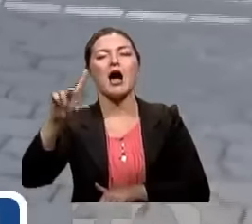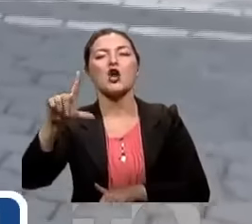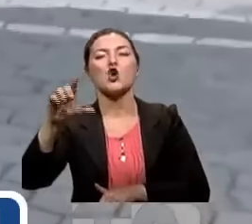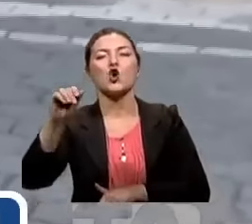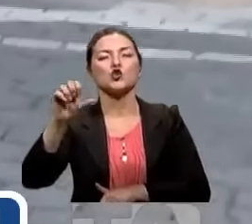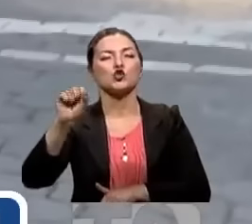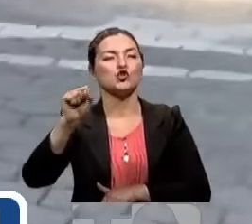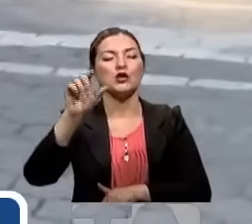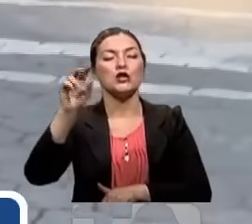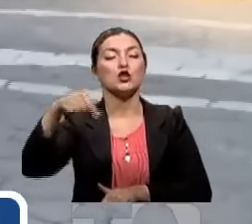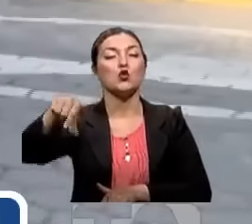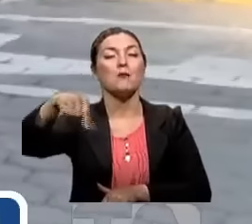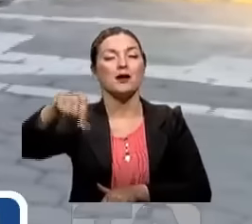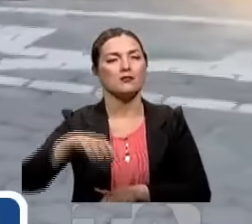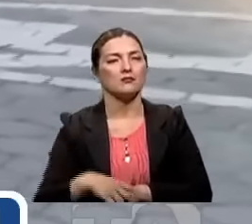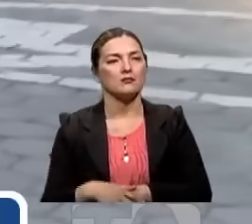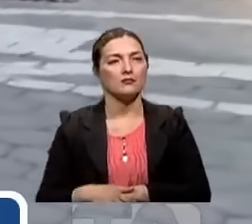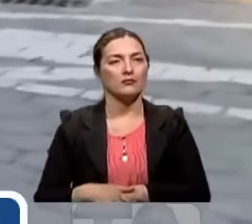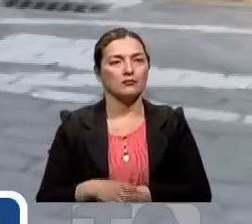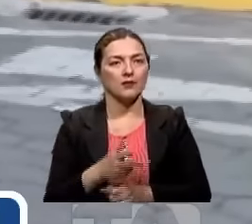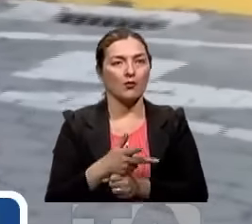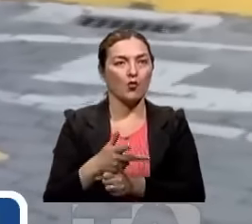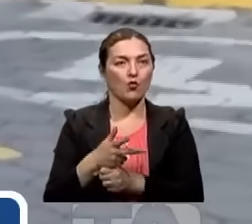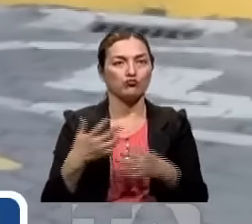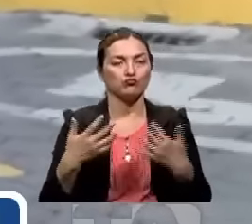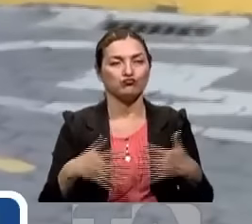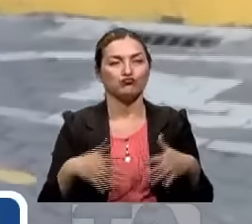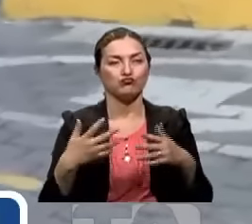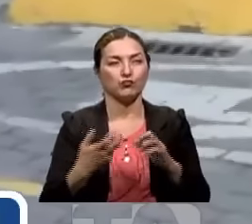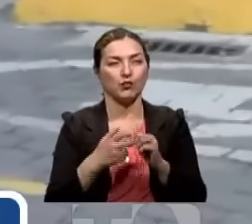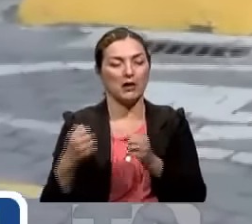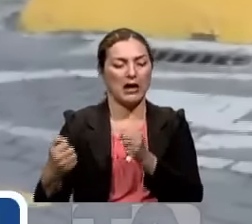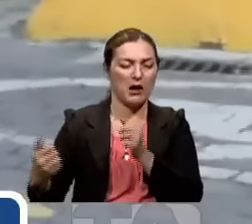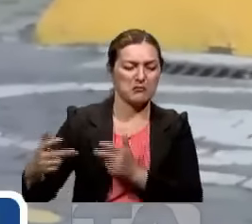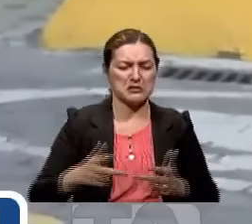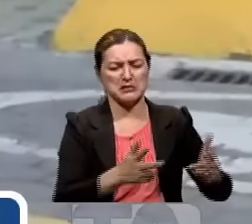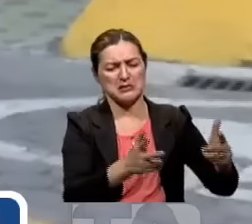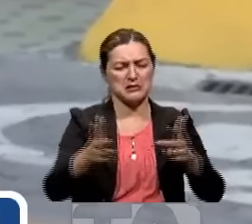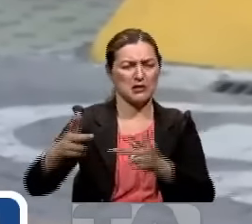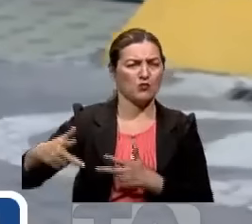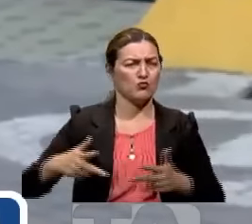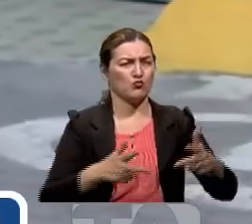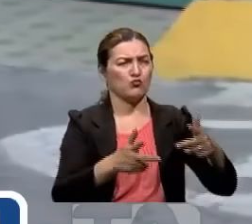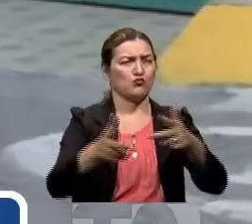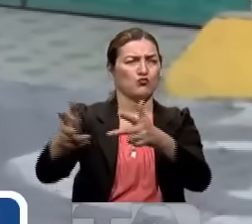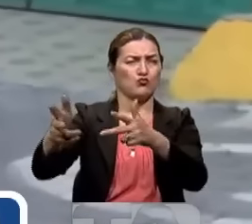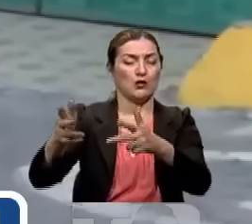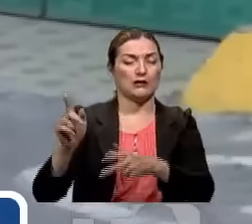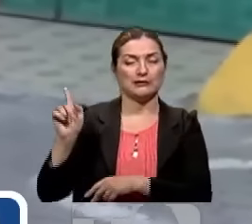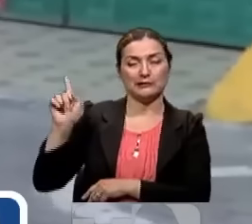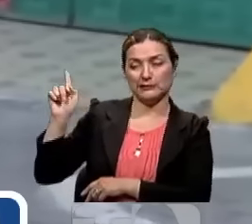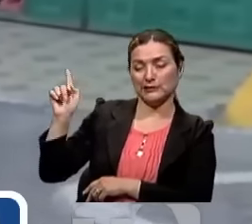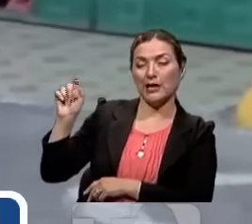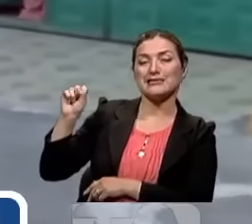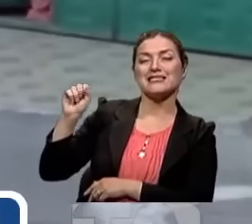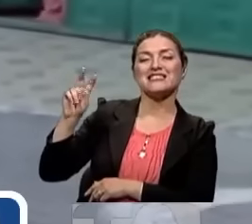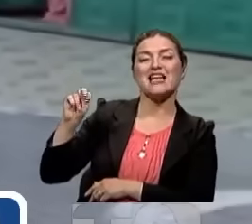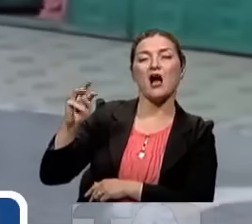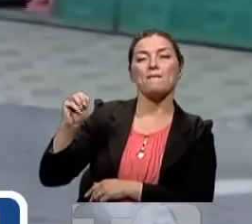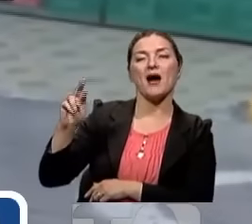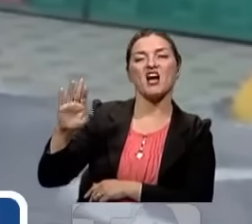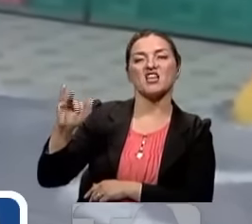con estas imágenes que nos está preocupando, porque son bastantes los vehículos que transitan y que bajan desde el sector de justamente de acá de San Martín